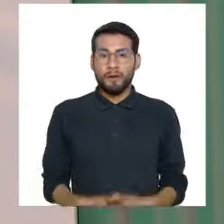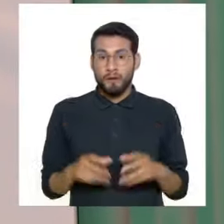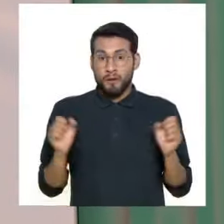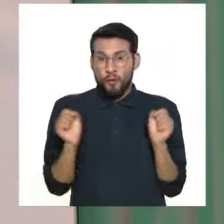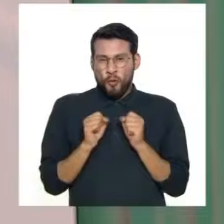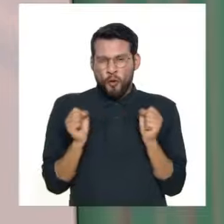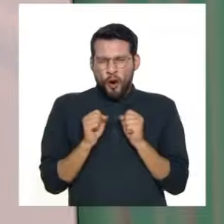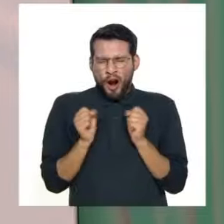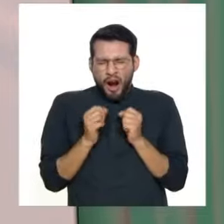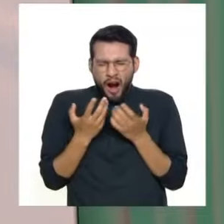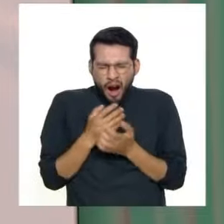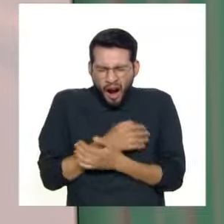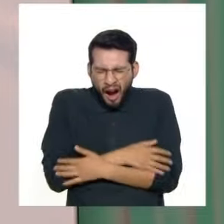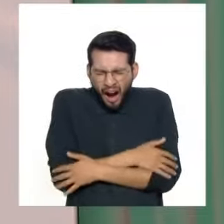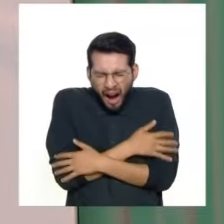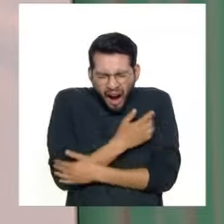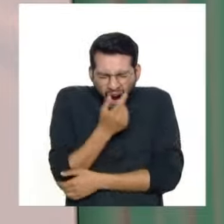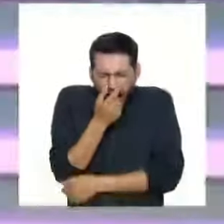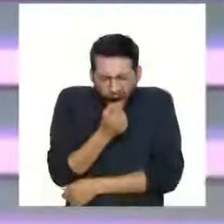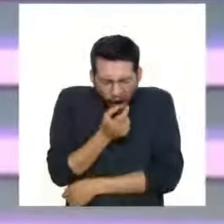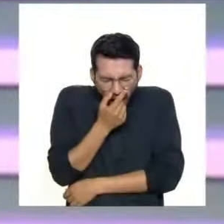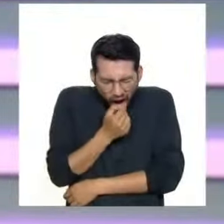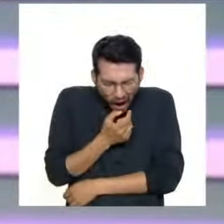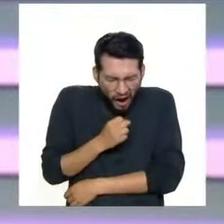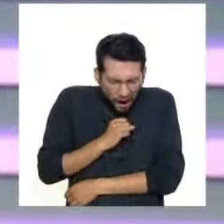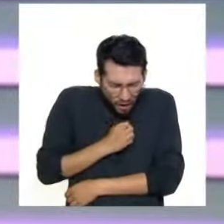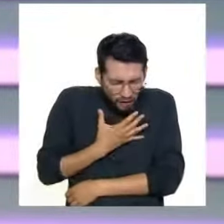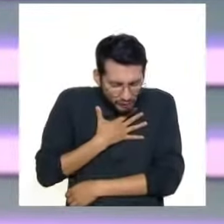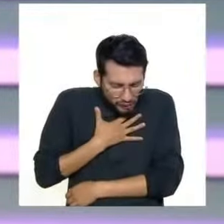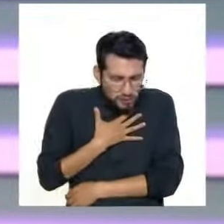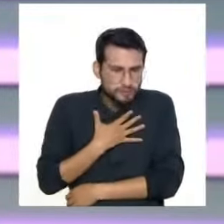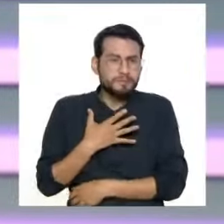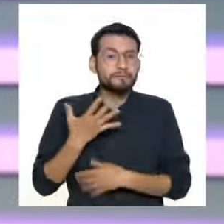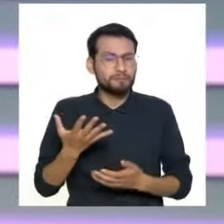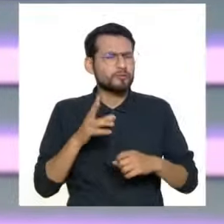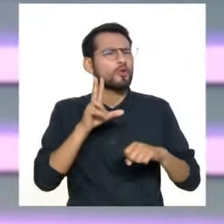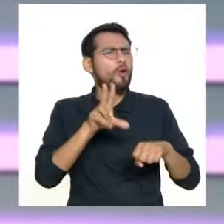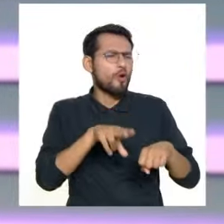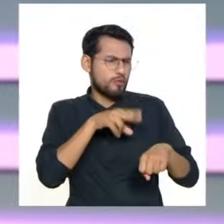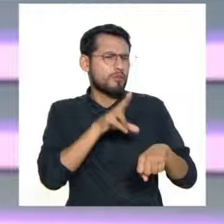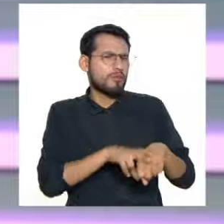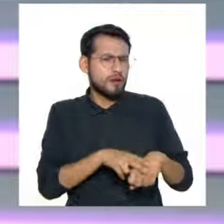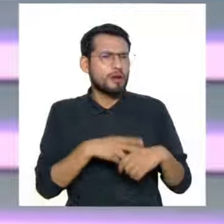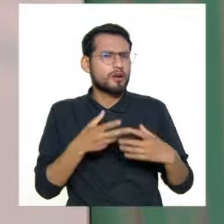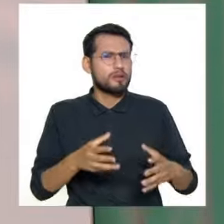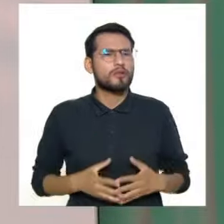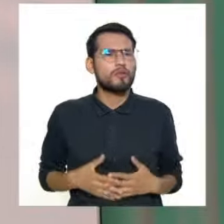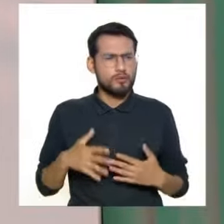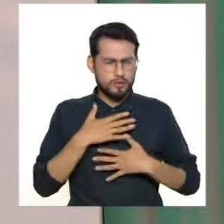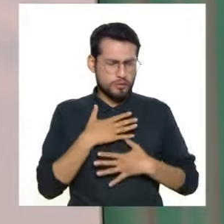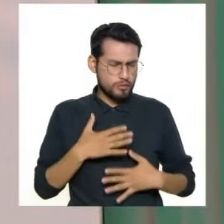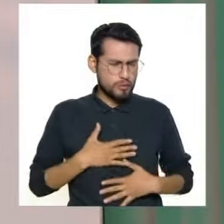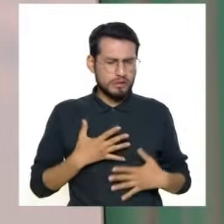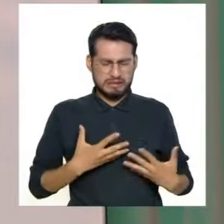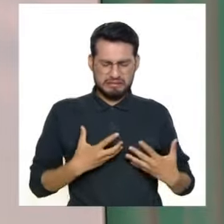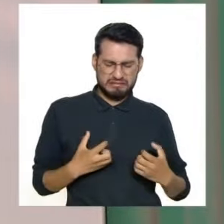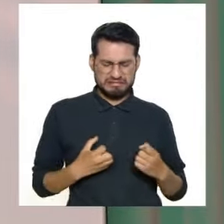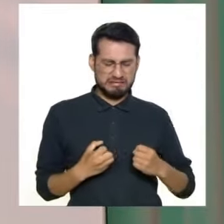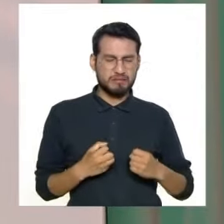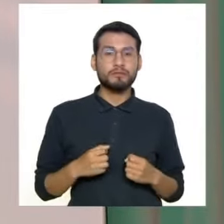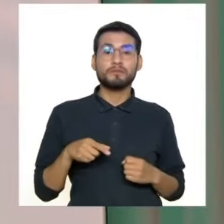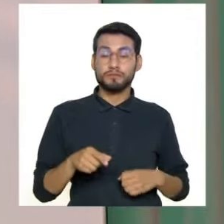donde amanecemos con congestión quizás con un poco de rigidez que es normal que el cuerpo esté rígido en las mañanas